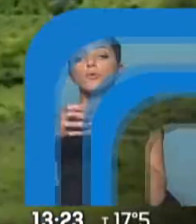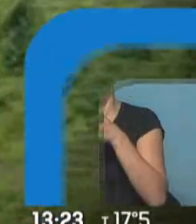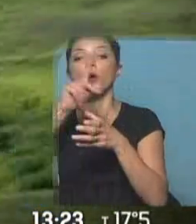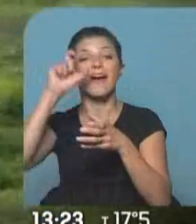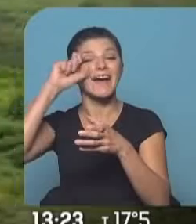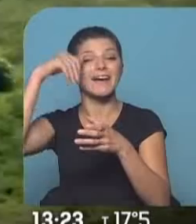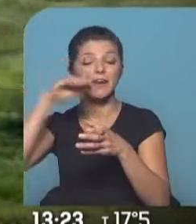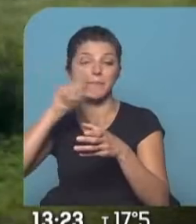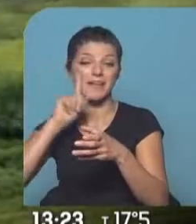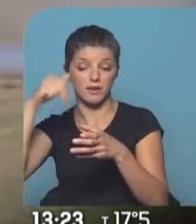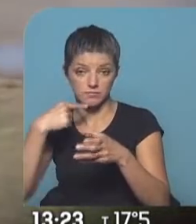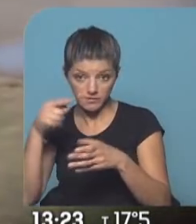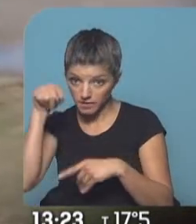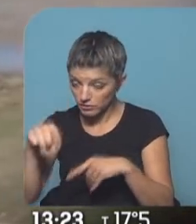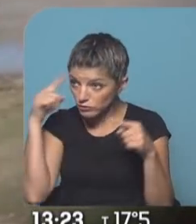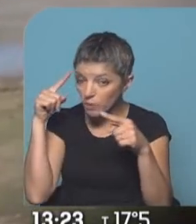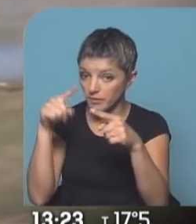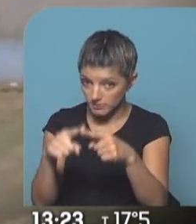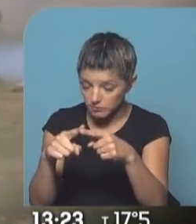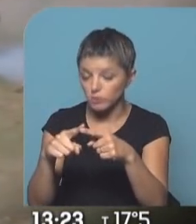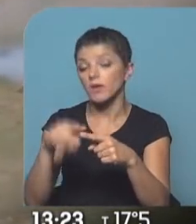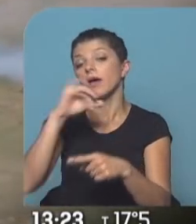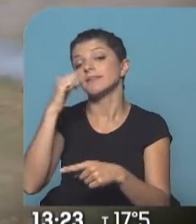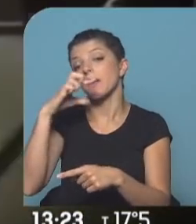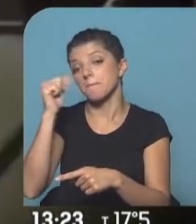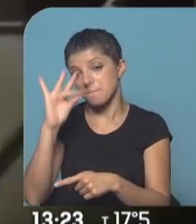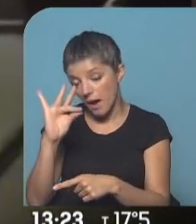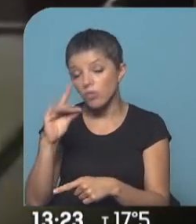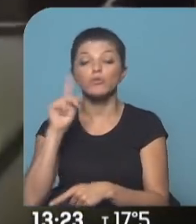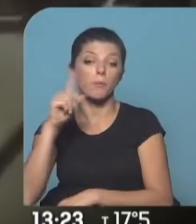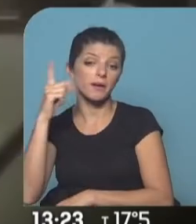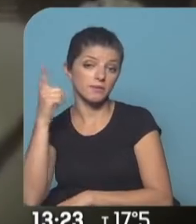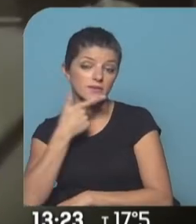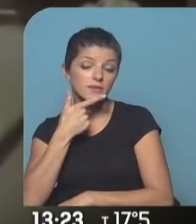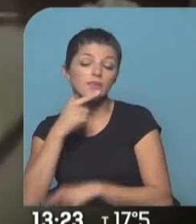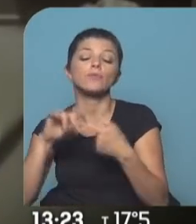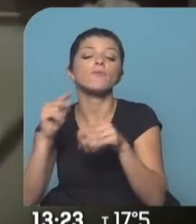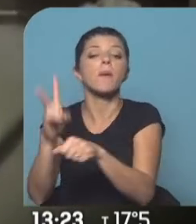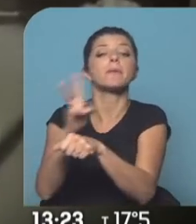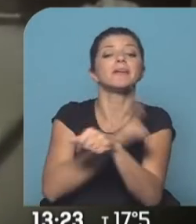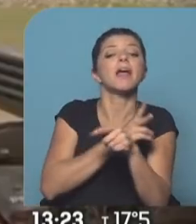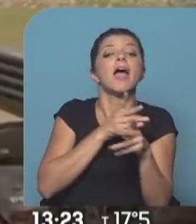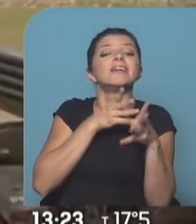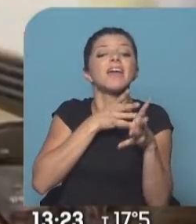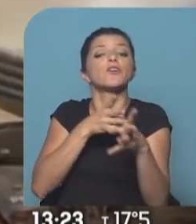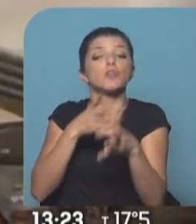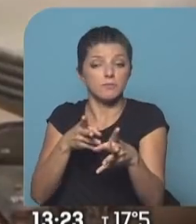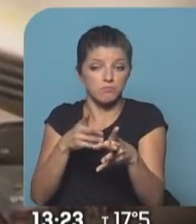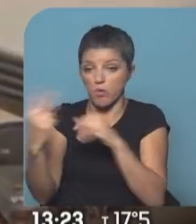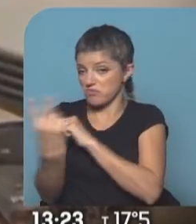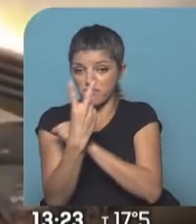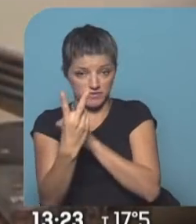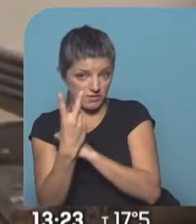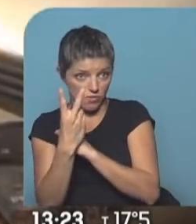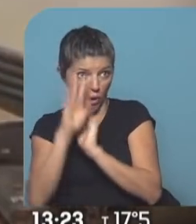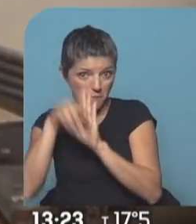que los objetivos de los ejercicios Zapad 2017 son de carácter antiterrorista y puramente defensivo, y menores que